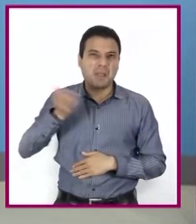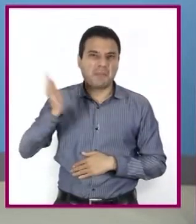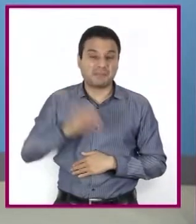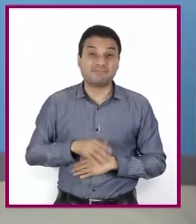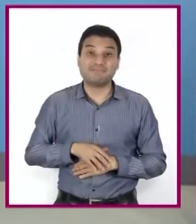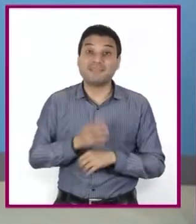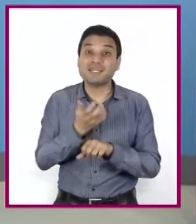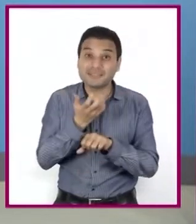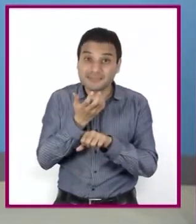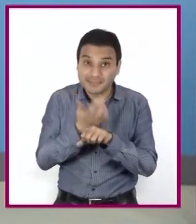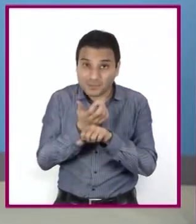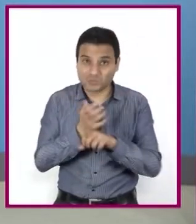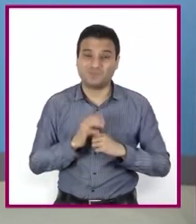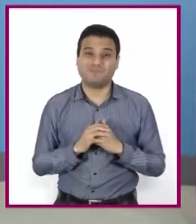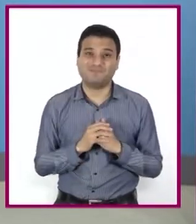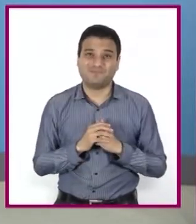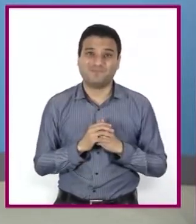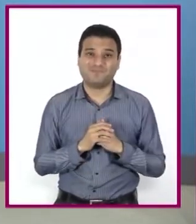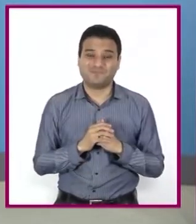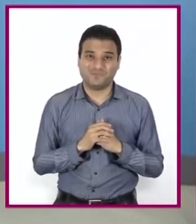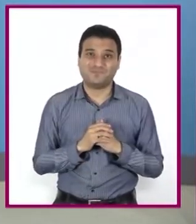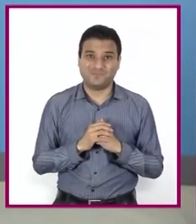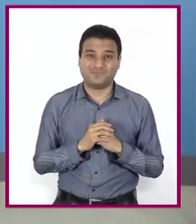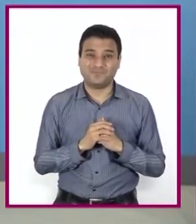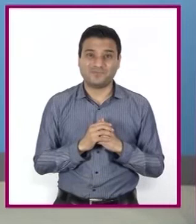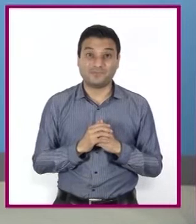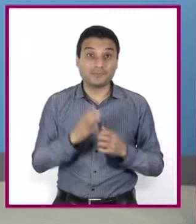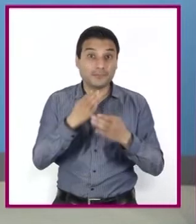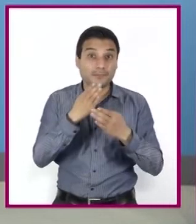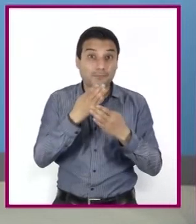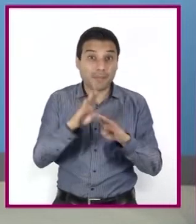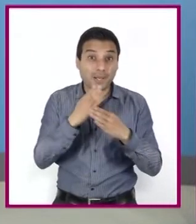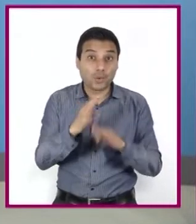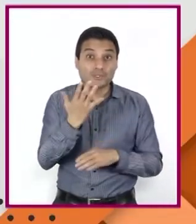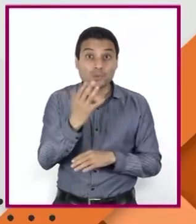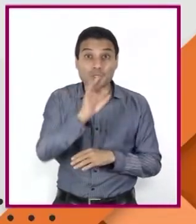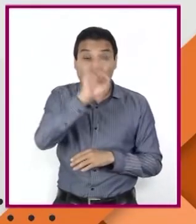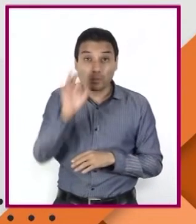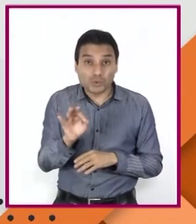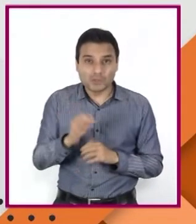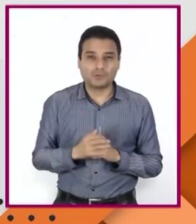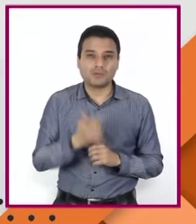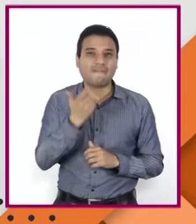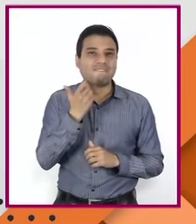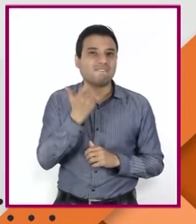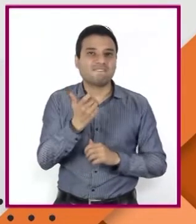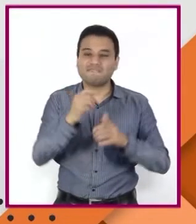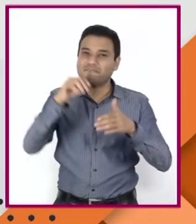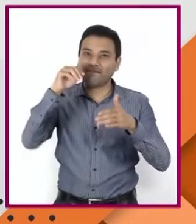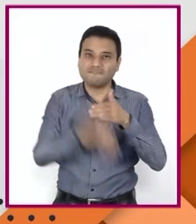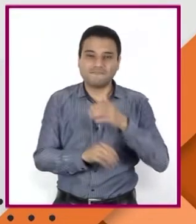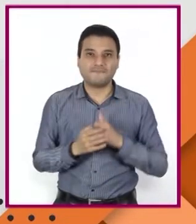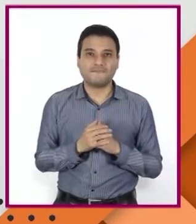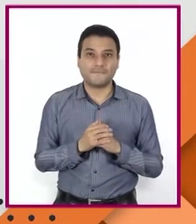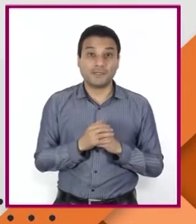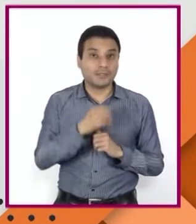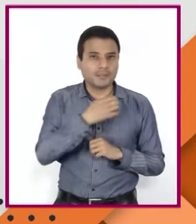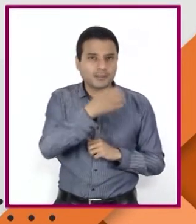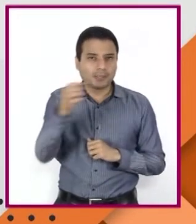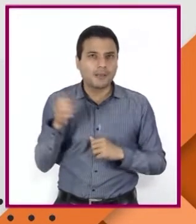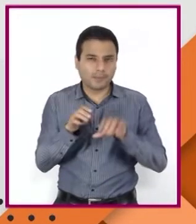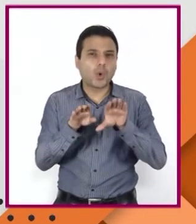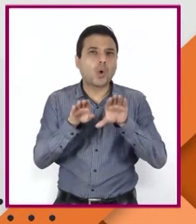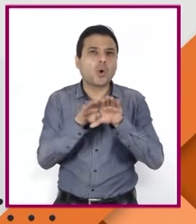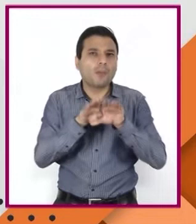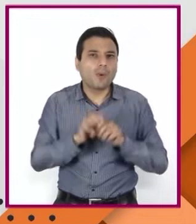Estados Unidos de América, y que la mitad de los bancos quebraron. En la agricultura se presentó un